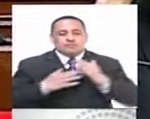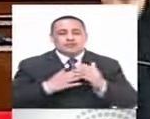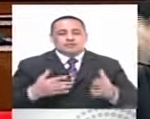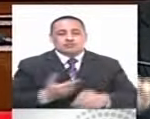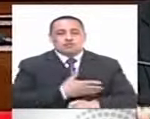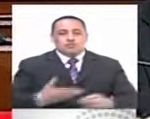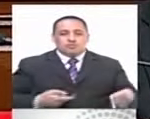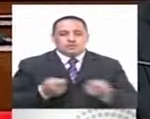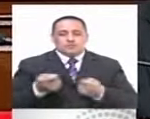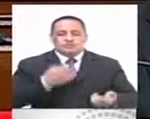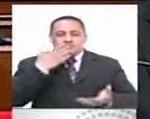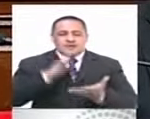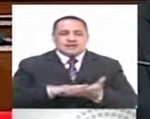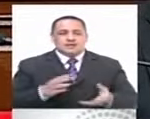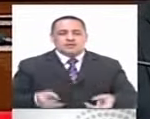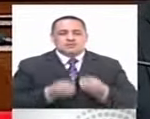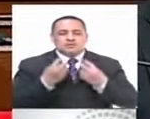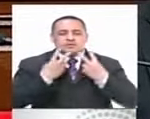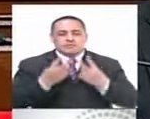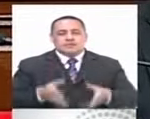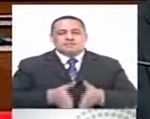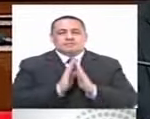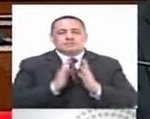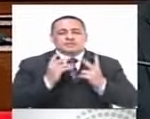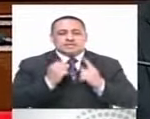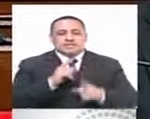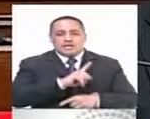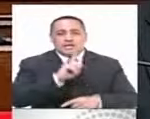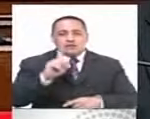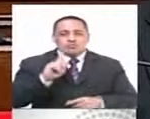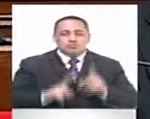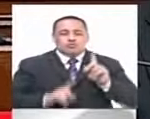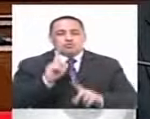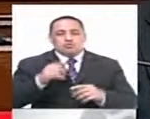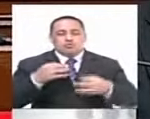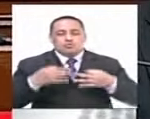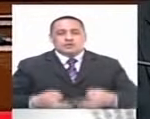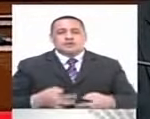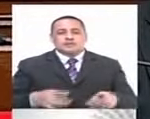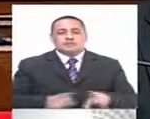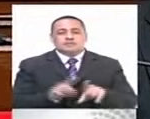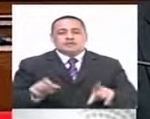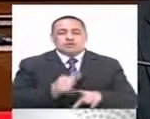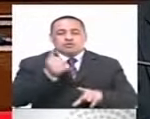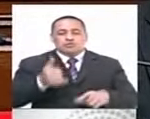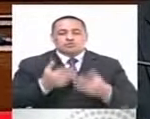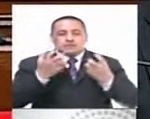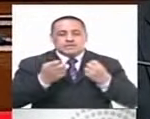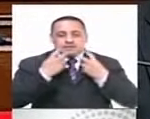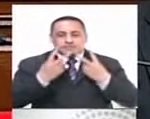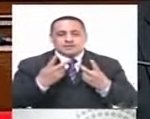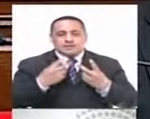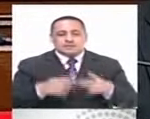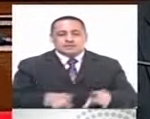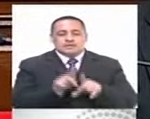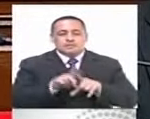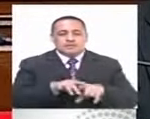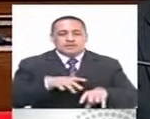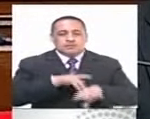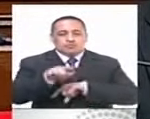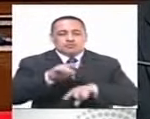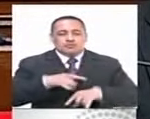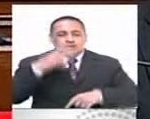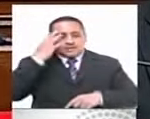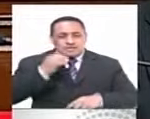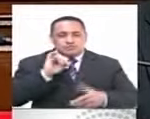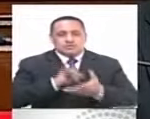y deshonesto cuando se exige que solo una parte lo cumpla, mientras la otra pretende hacer lo que se le da la gana, creyendo que el hecho de haber